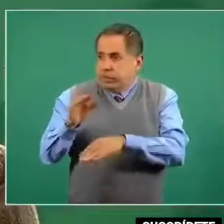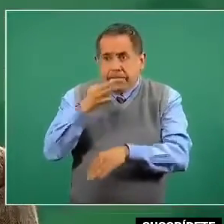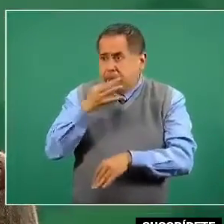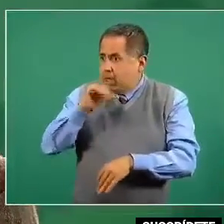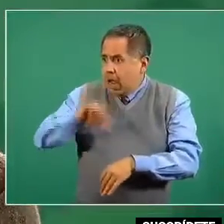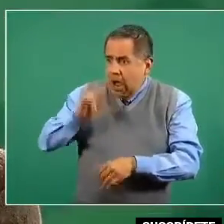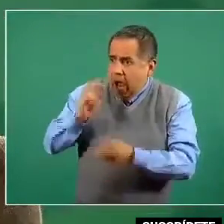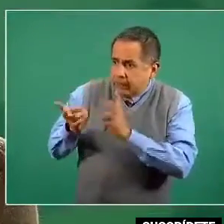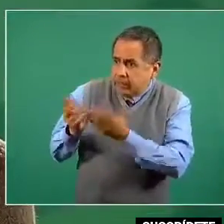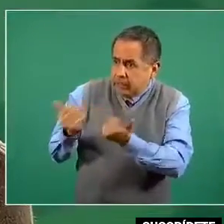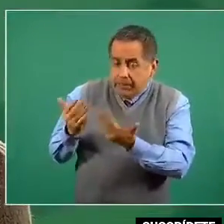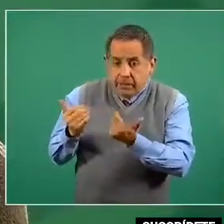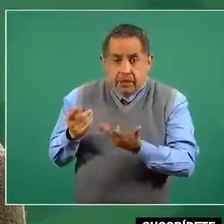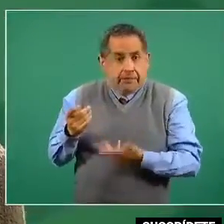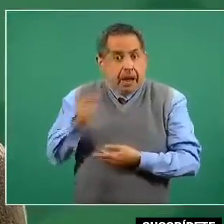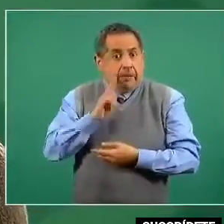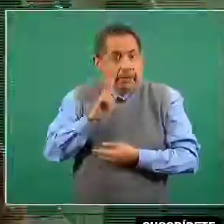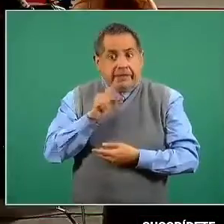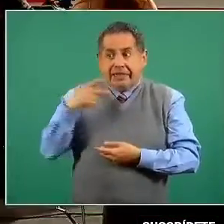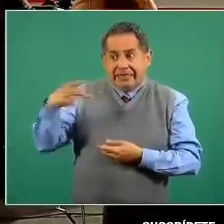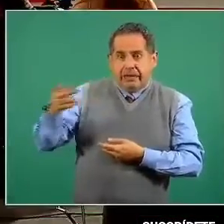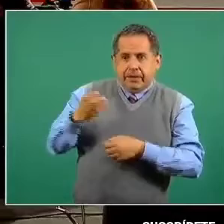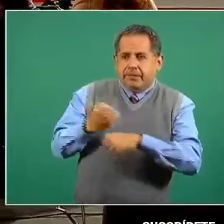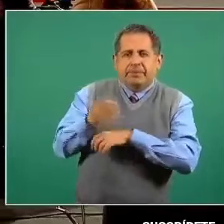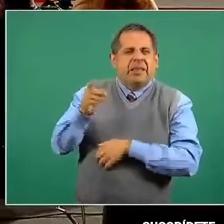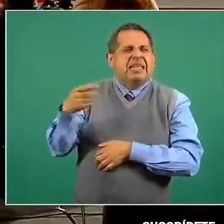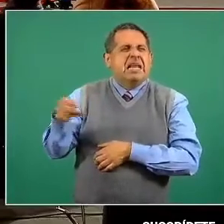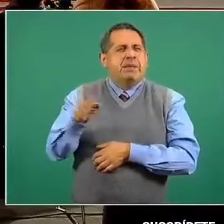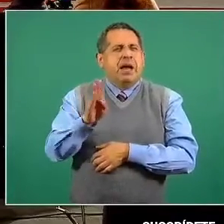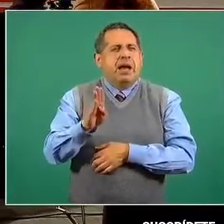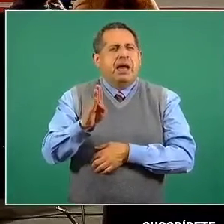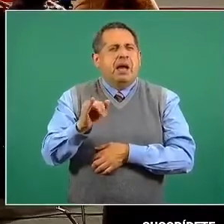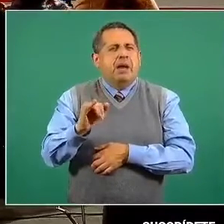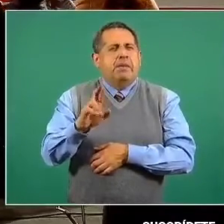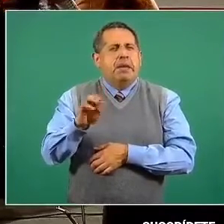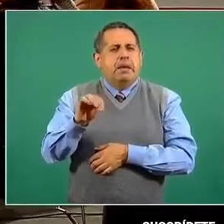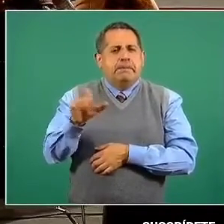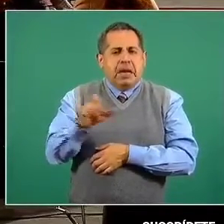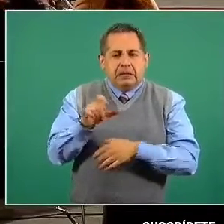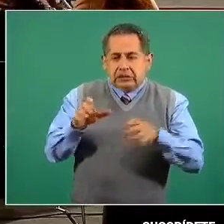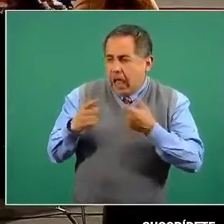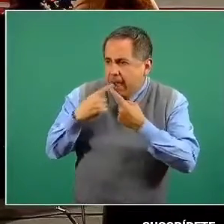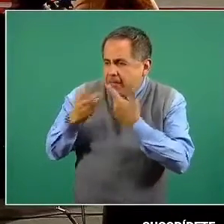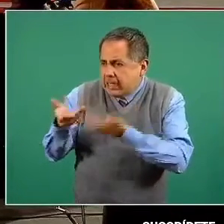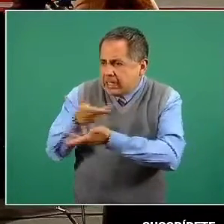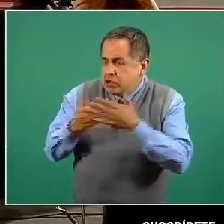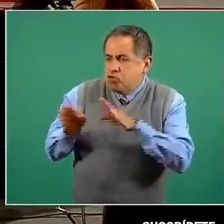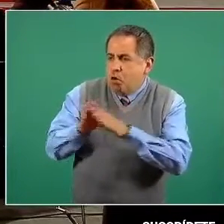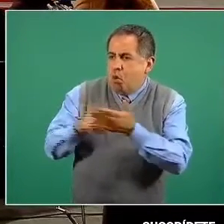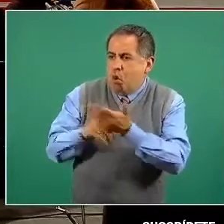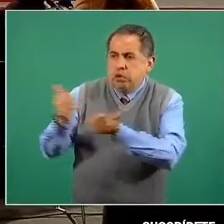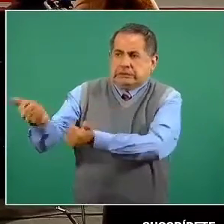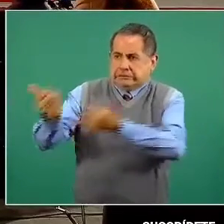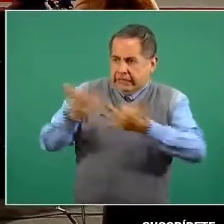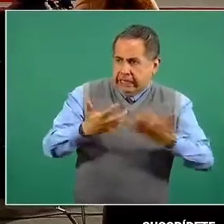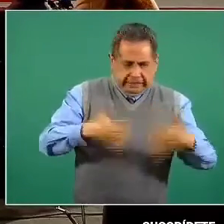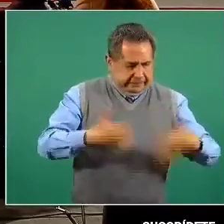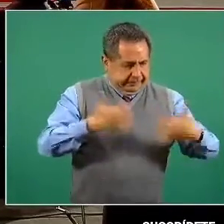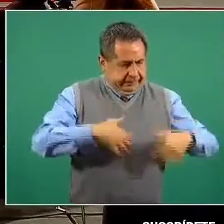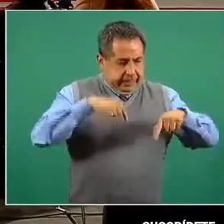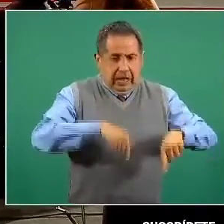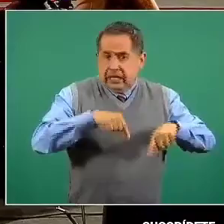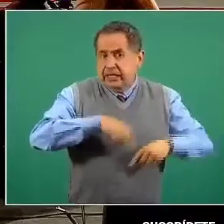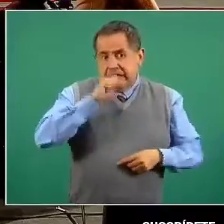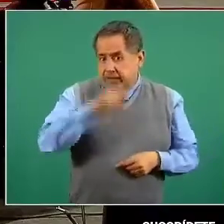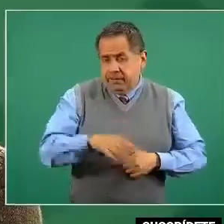colaboración con la empresa pública del Estado, Birmex, para que se pueda hacer un escalamiento de la producción para